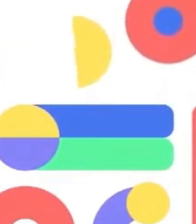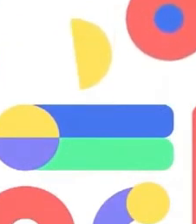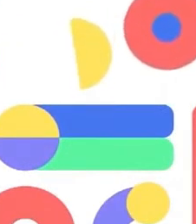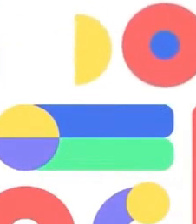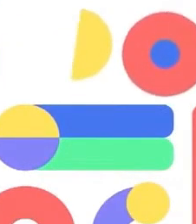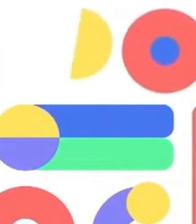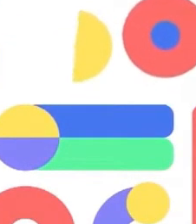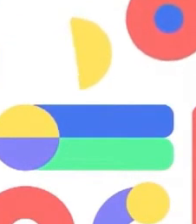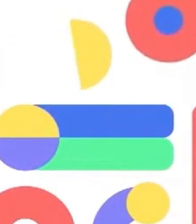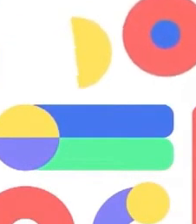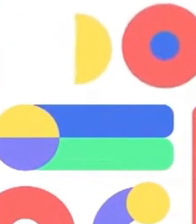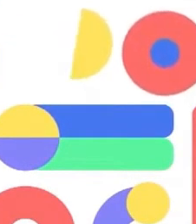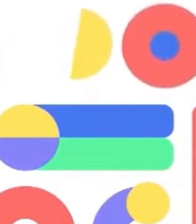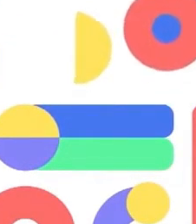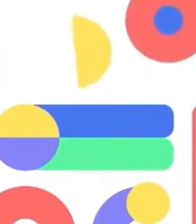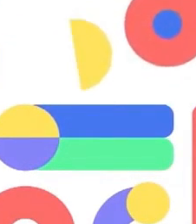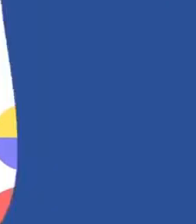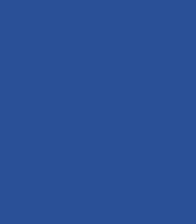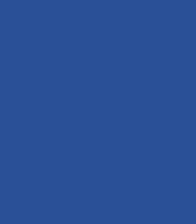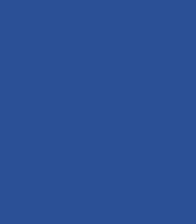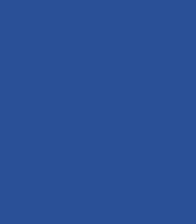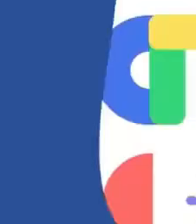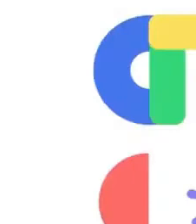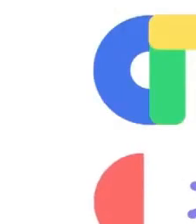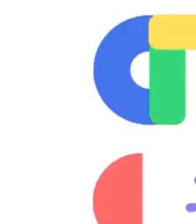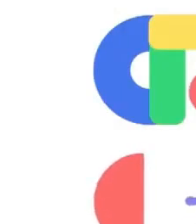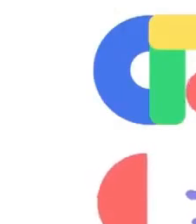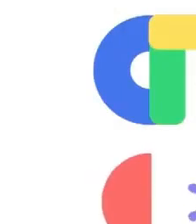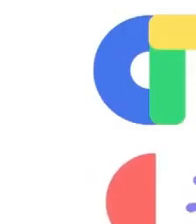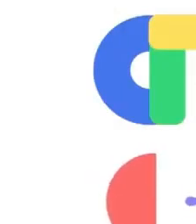casa. ¡Modo vacaciones!